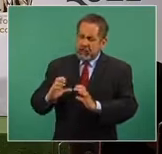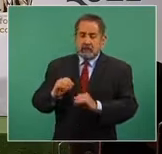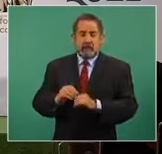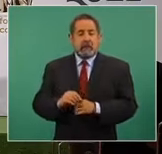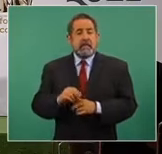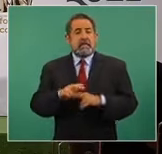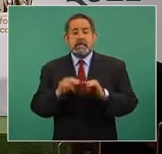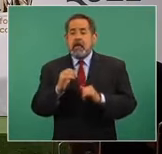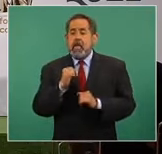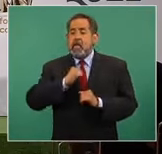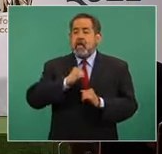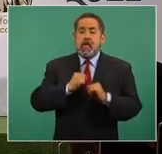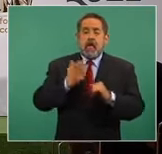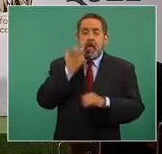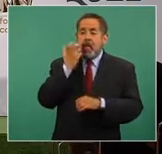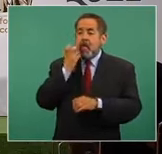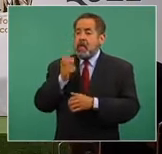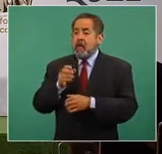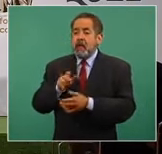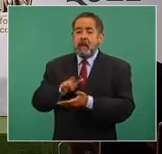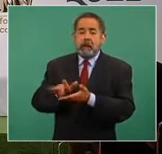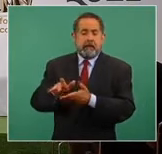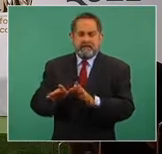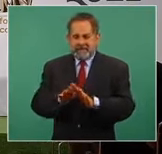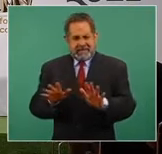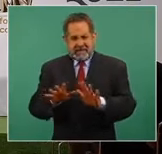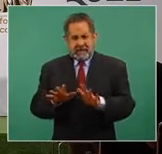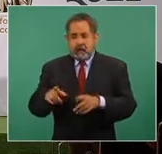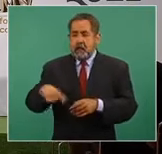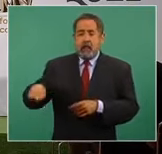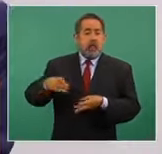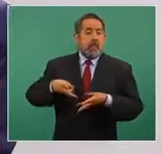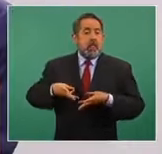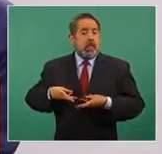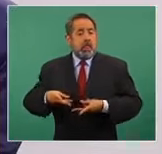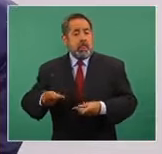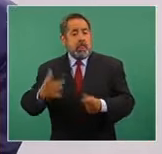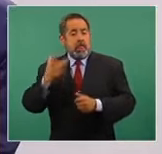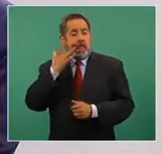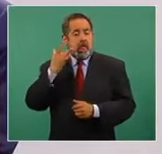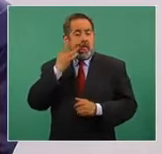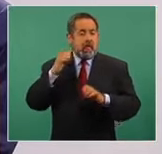privilegios que evita los gastos superfluos